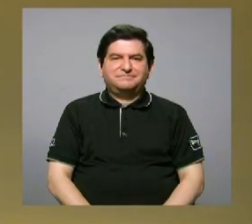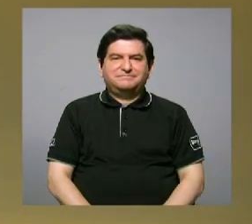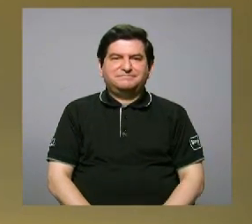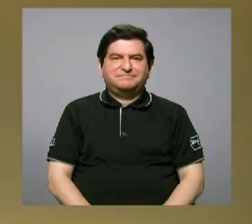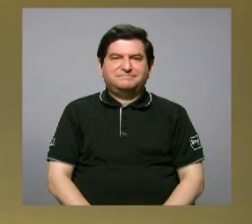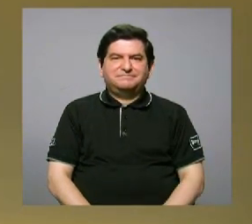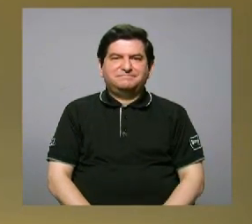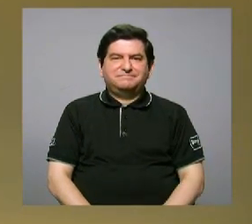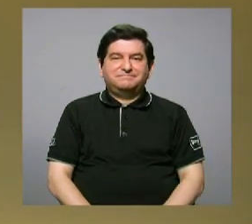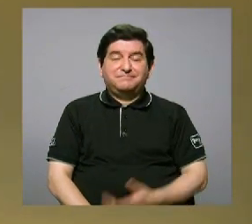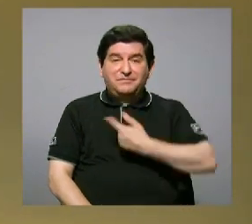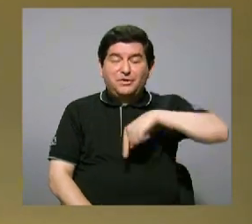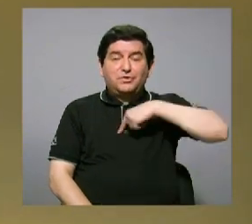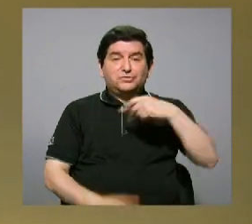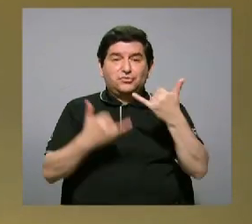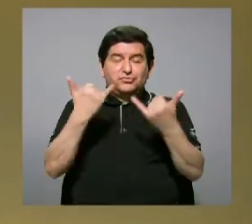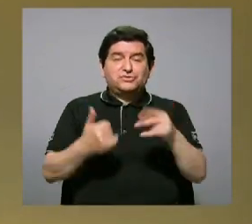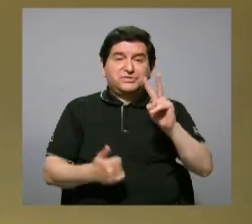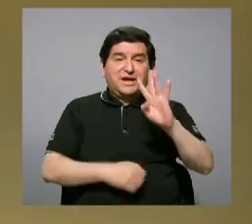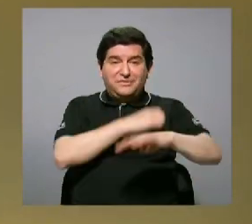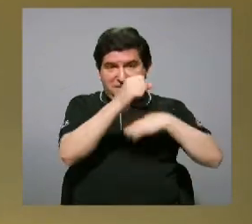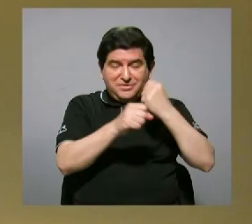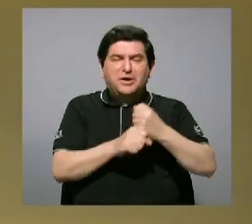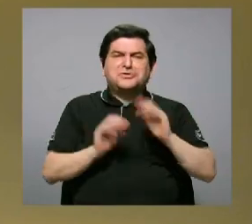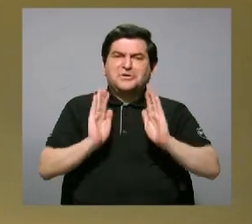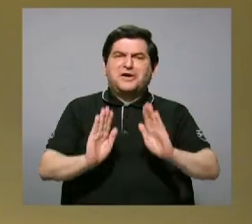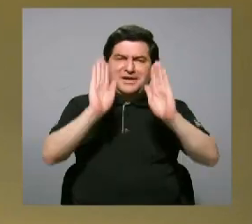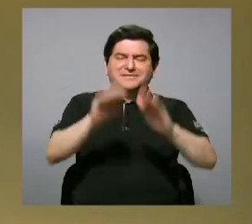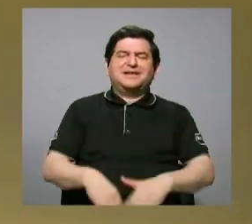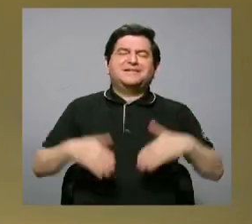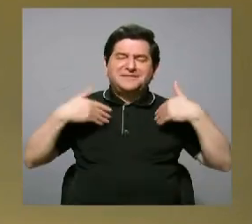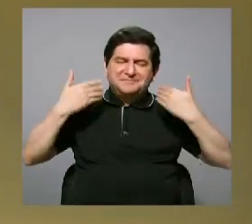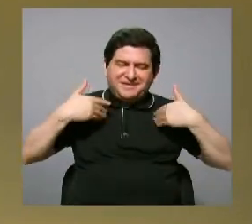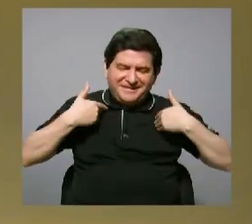pues nosotros vamos por 24 años. Excelente. ¿Cuánto me alegro?